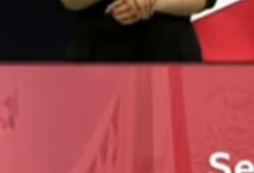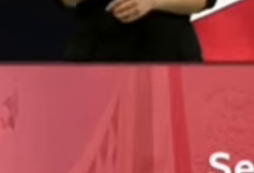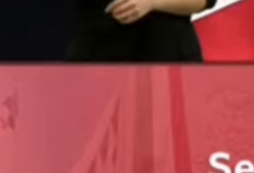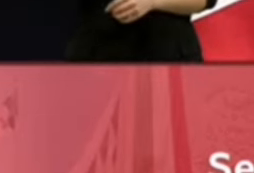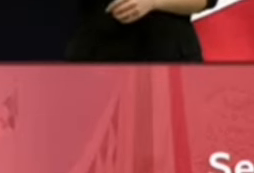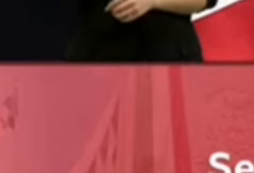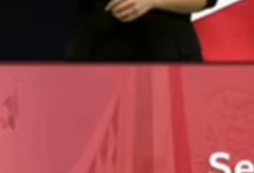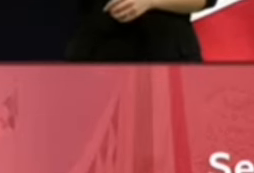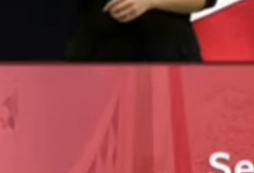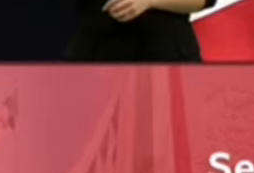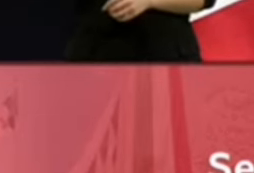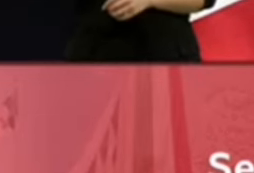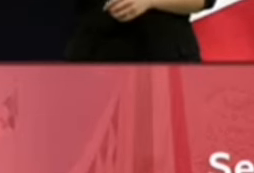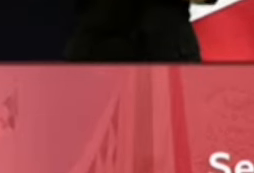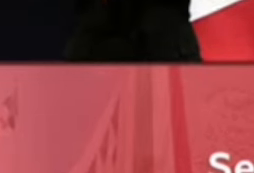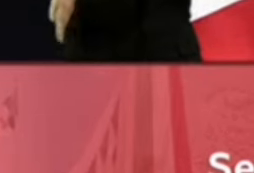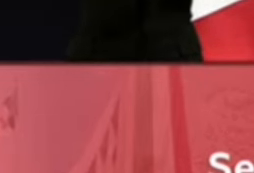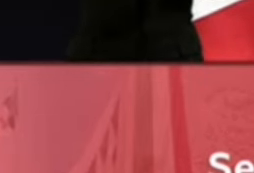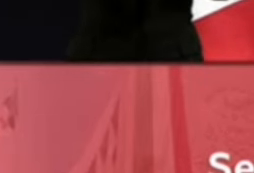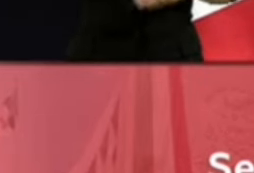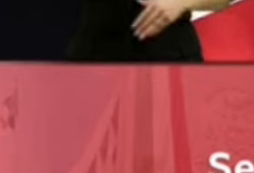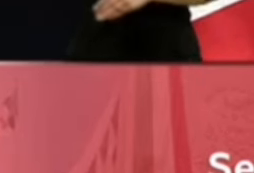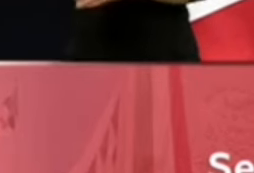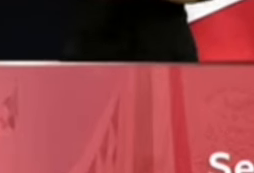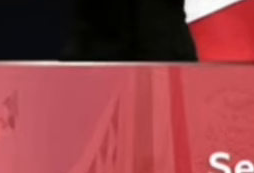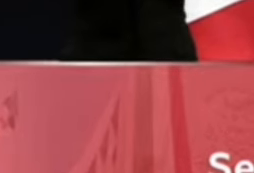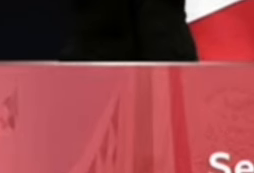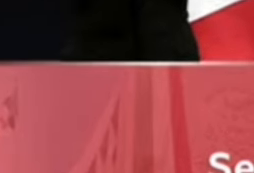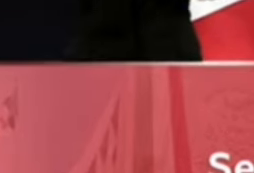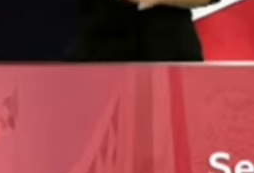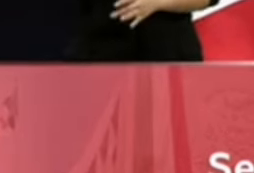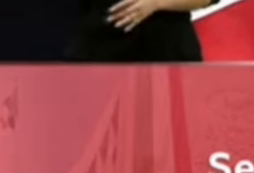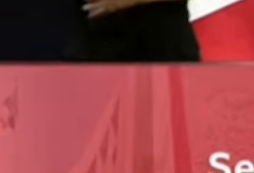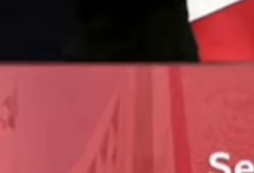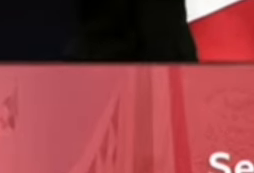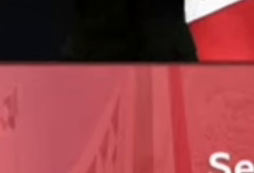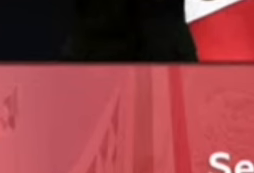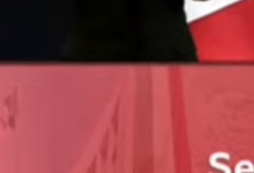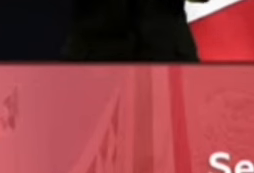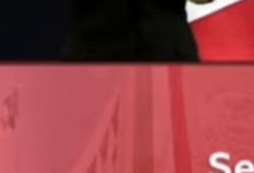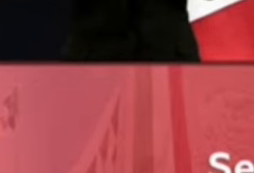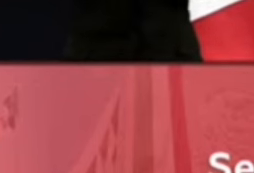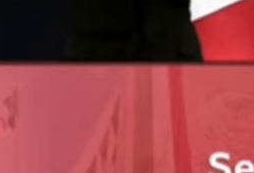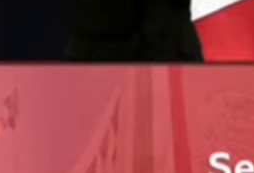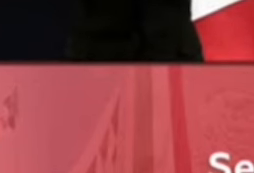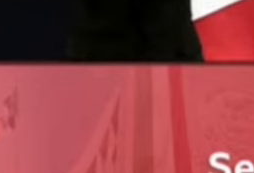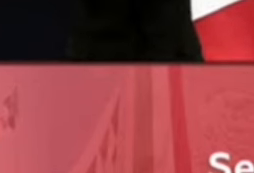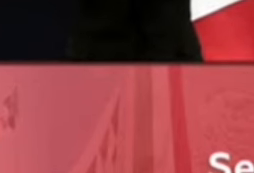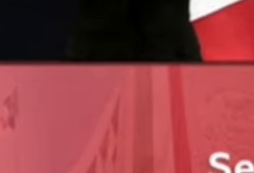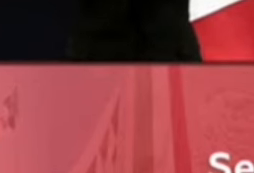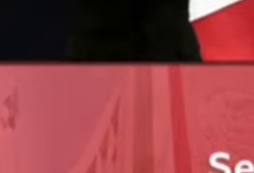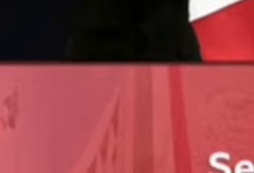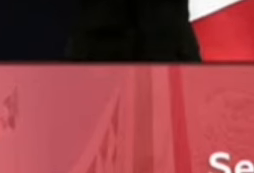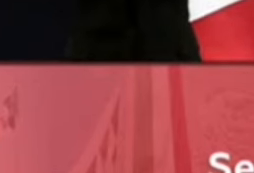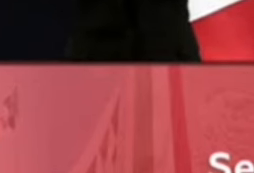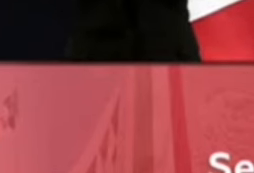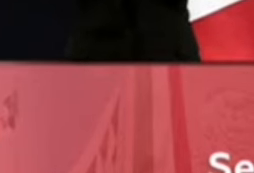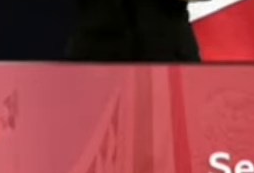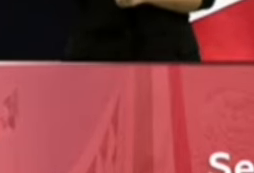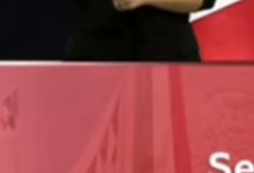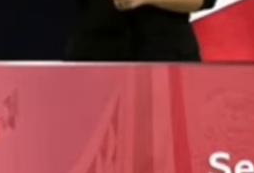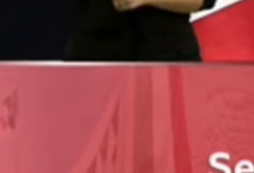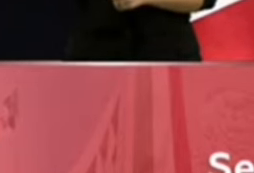momento de la agresión me dio de inmediato un mensaje solidario, y a todos mis compañeros, compañeras de las bancadas de Morena, PT Verde, que